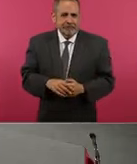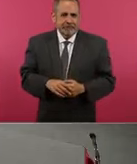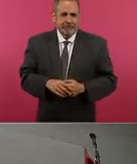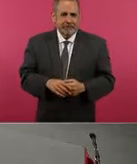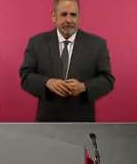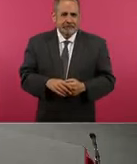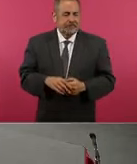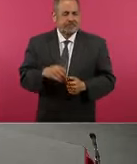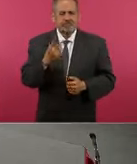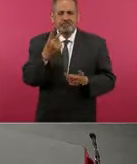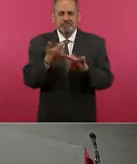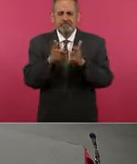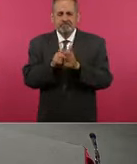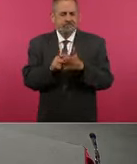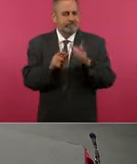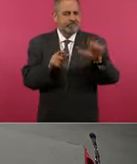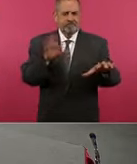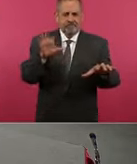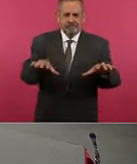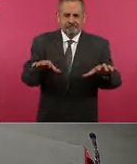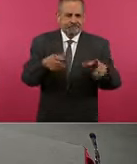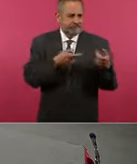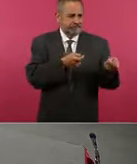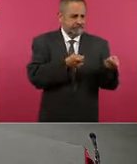dos bloques.